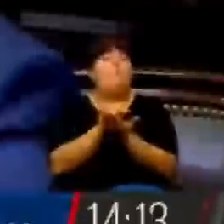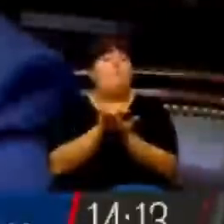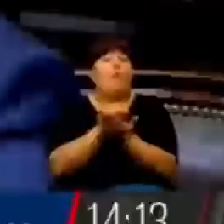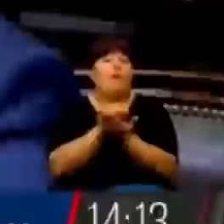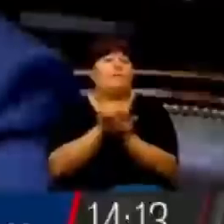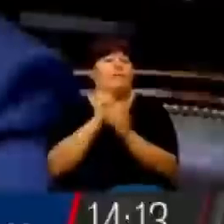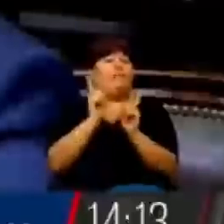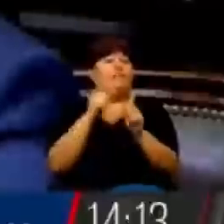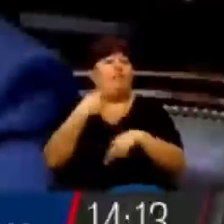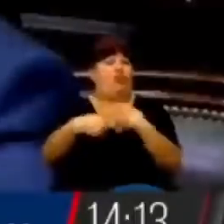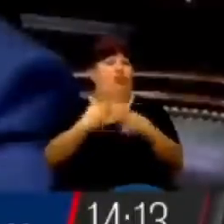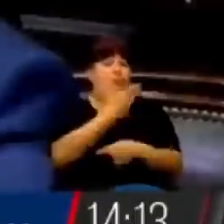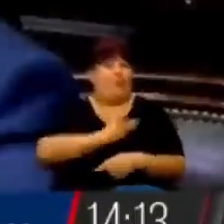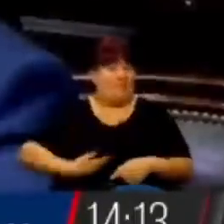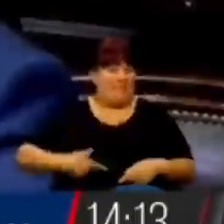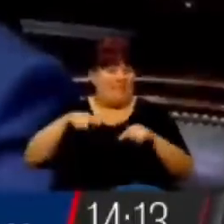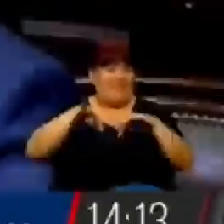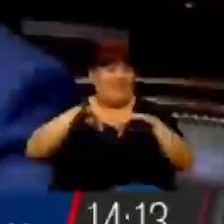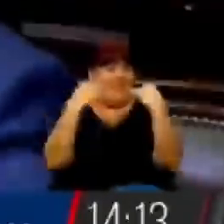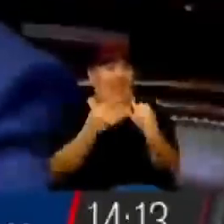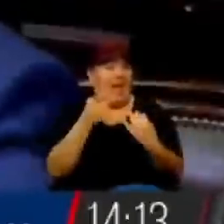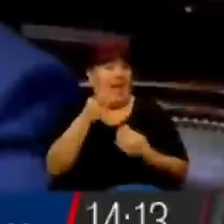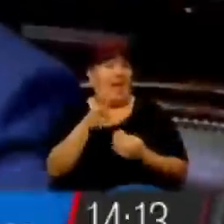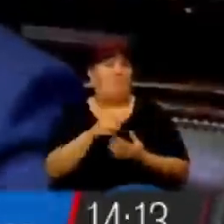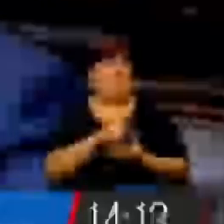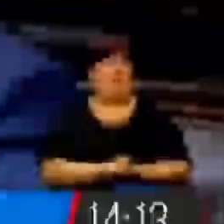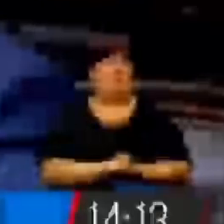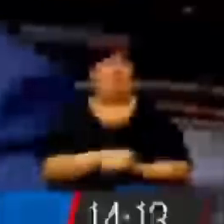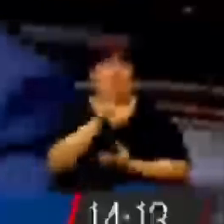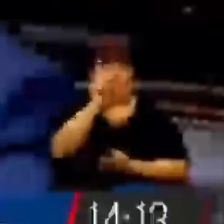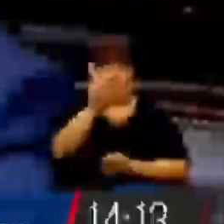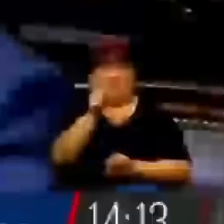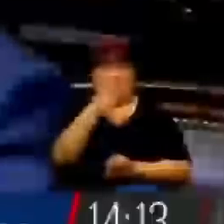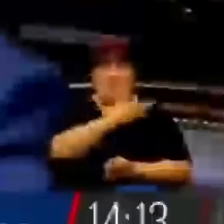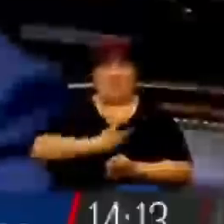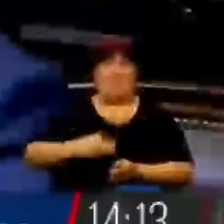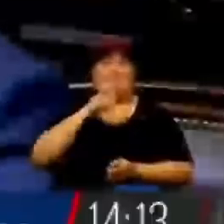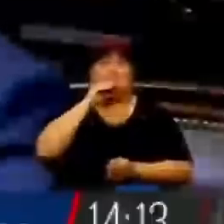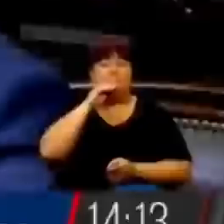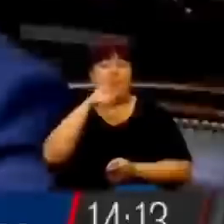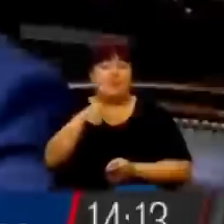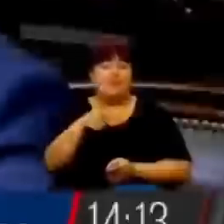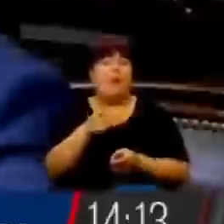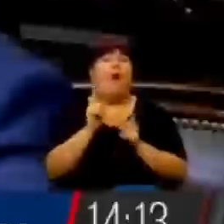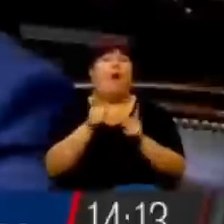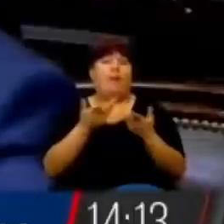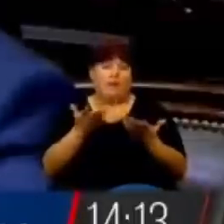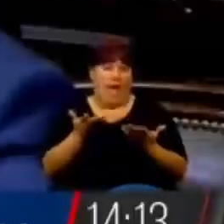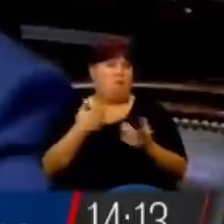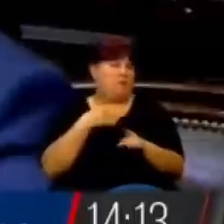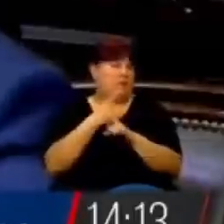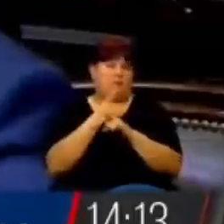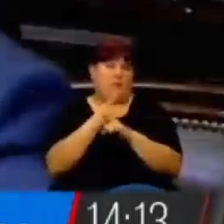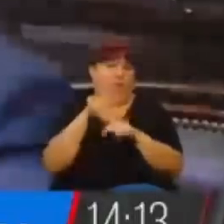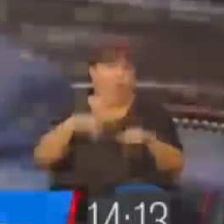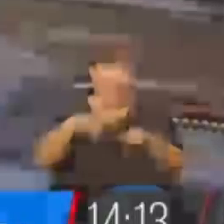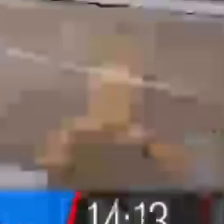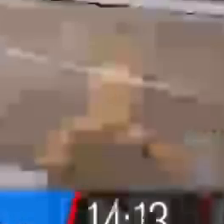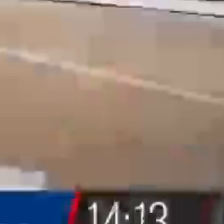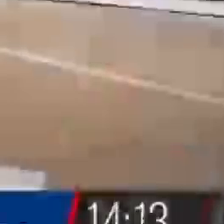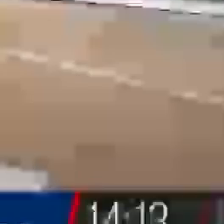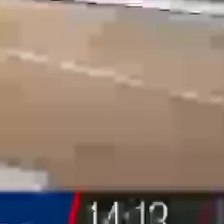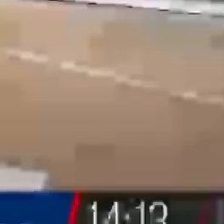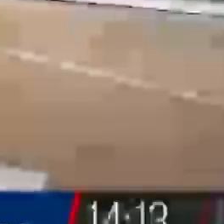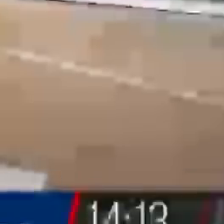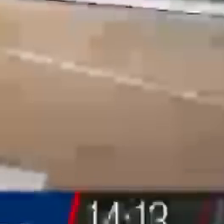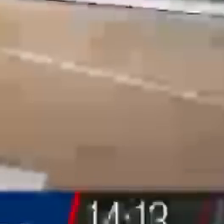viendo, digamos, de que ratifican a Massa como presidente de la Cámara de Diputados, pero atención que fue una discusión